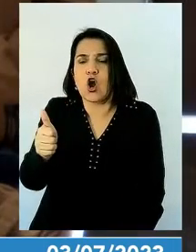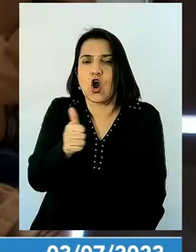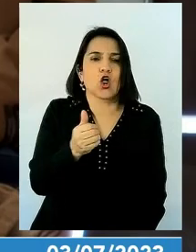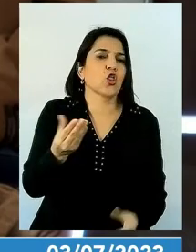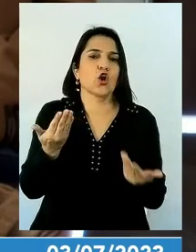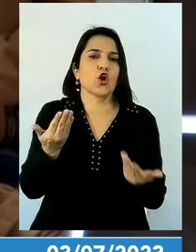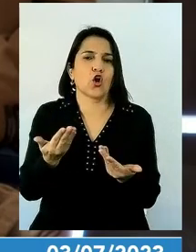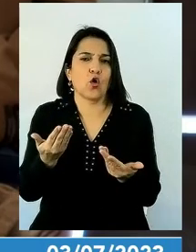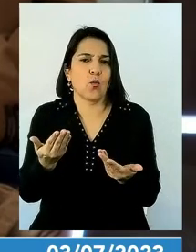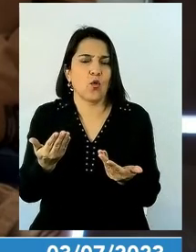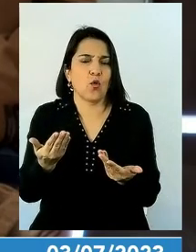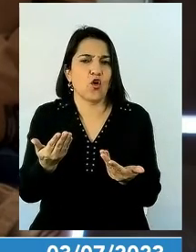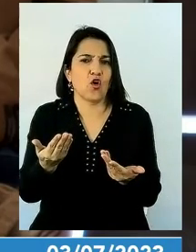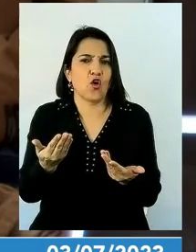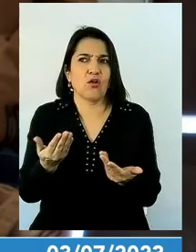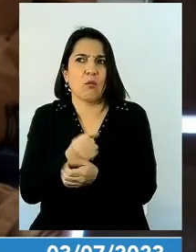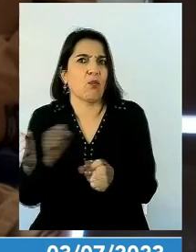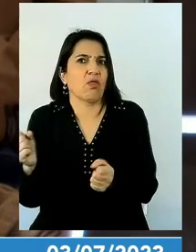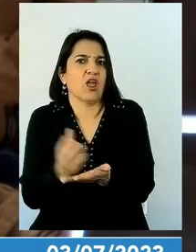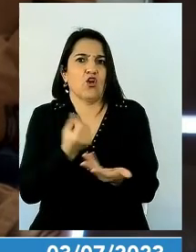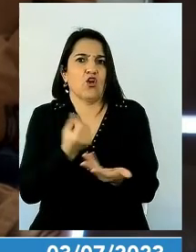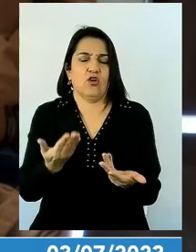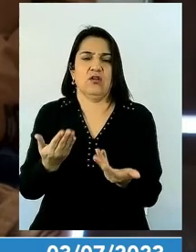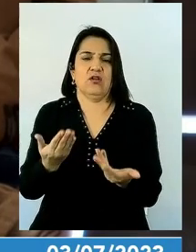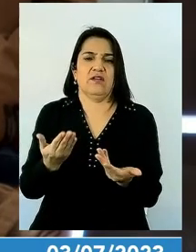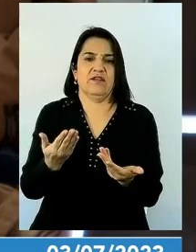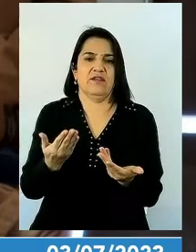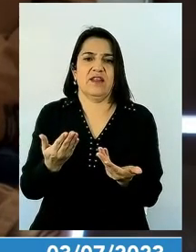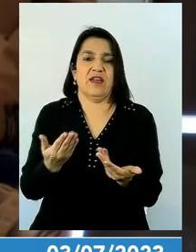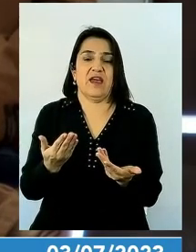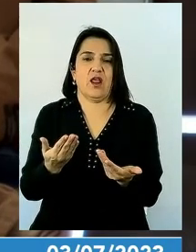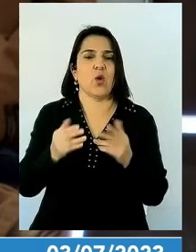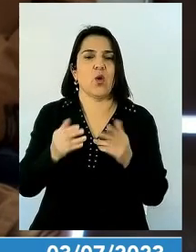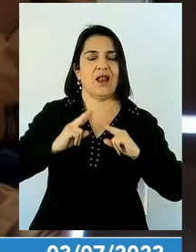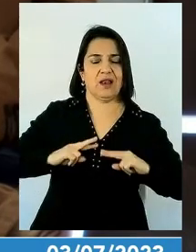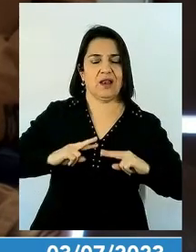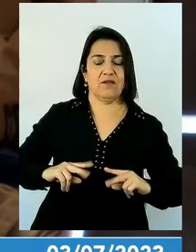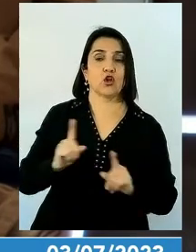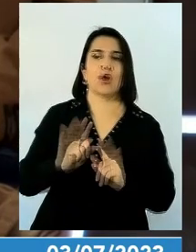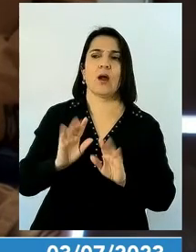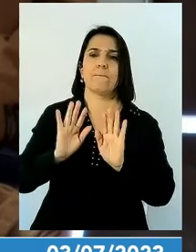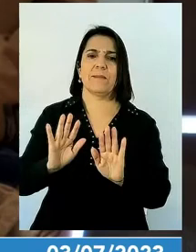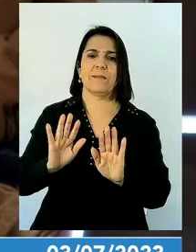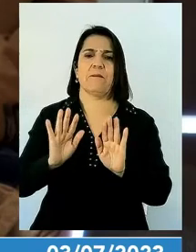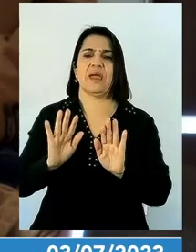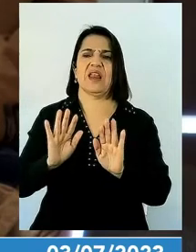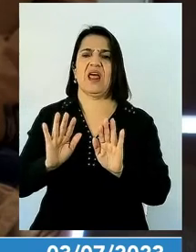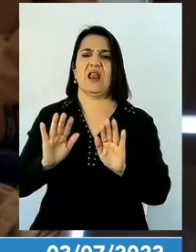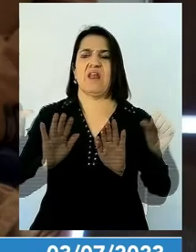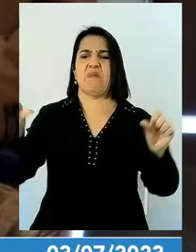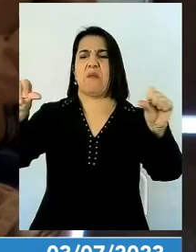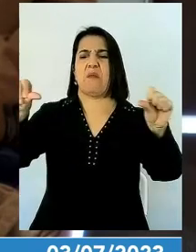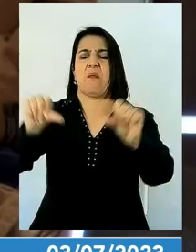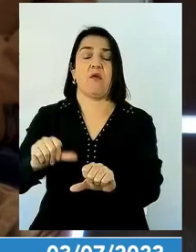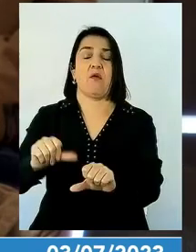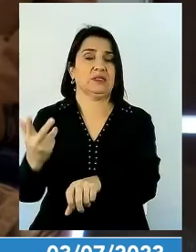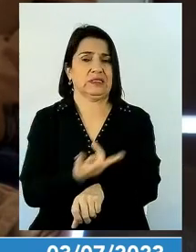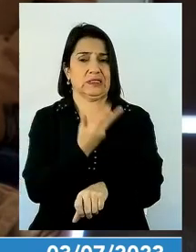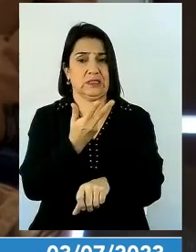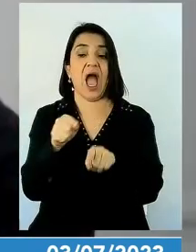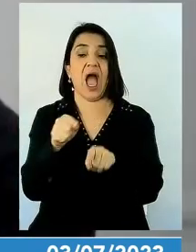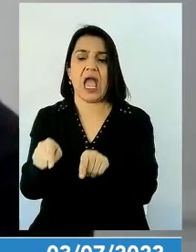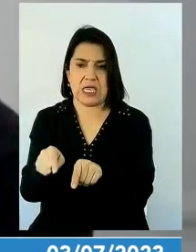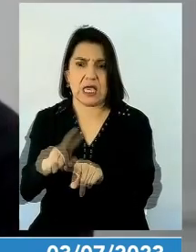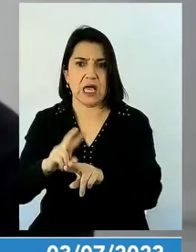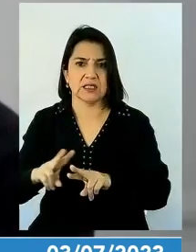algo que traiga un alivio, pues sí. Y no esperar que venga la desgracia para poder actuar. Muchas gracias